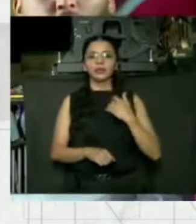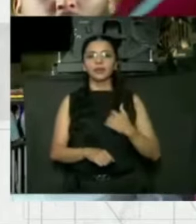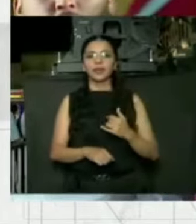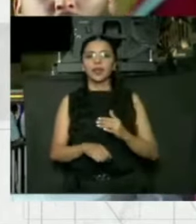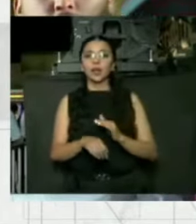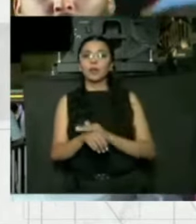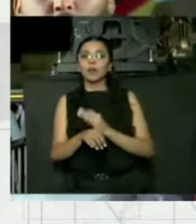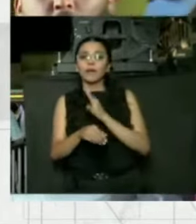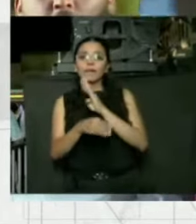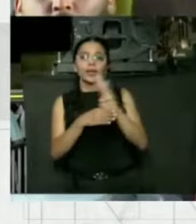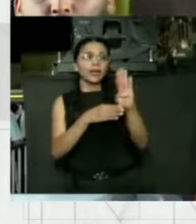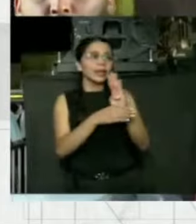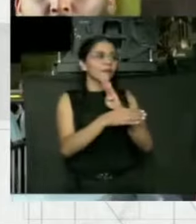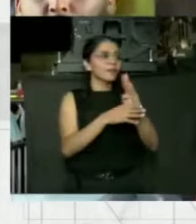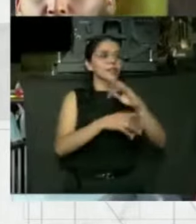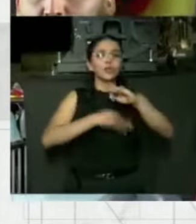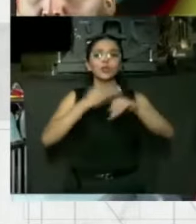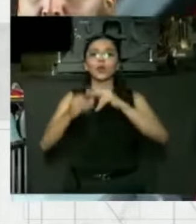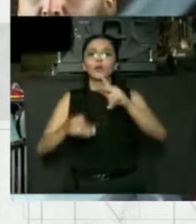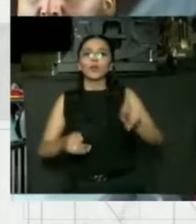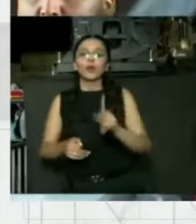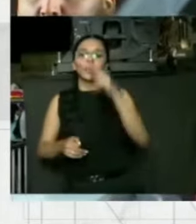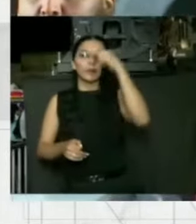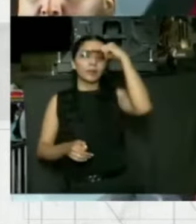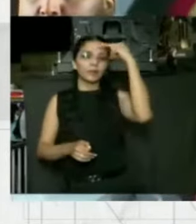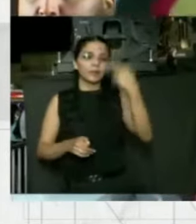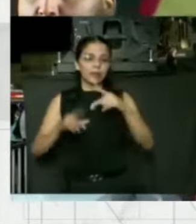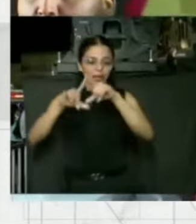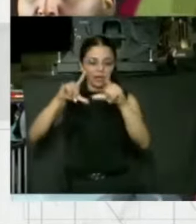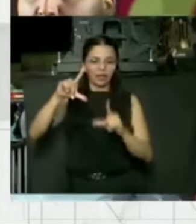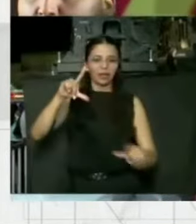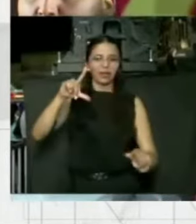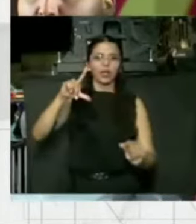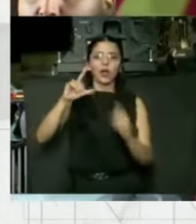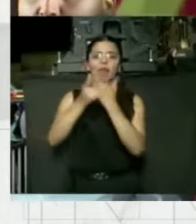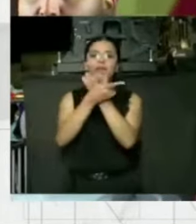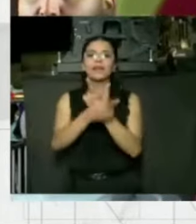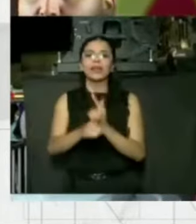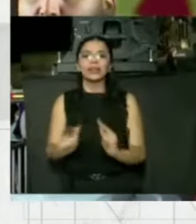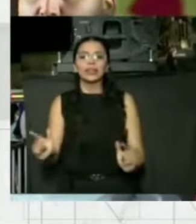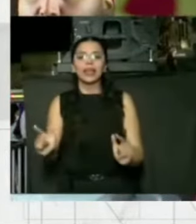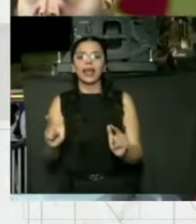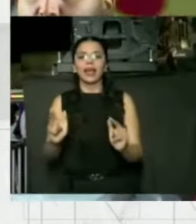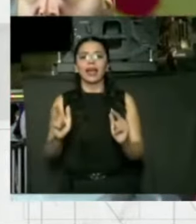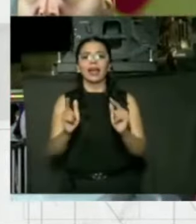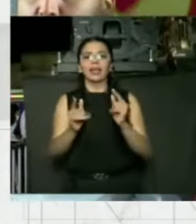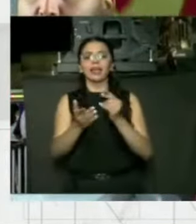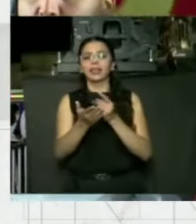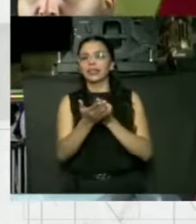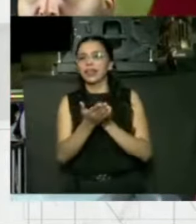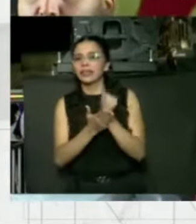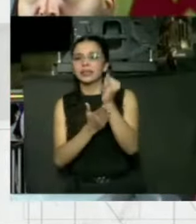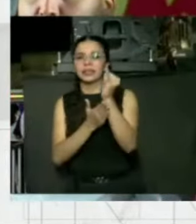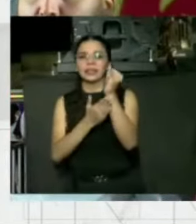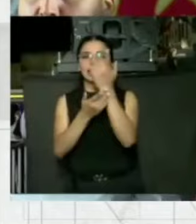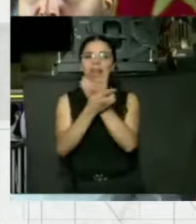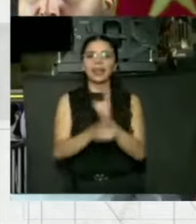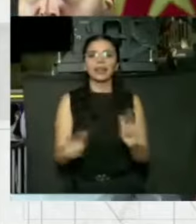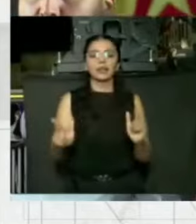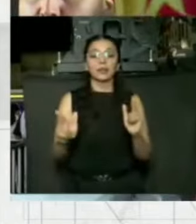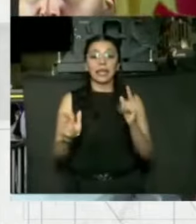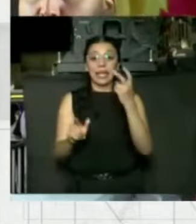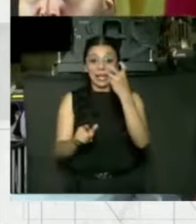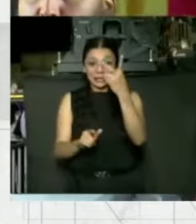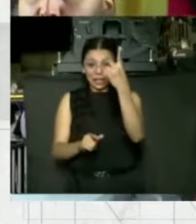por el bienestar del pueblo de México, por las libertades, por la democracia. Y este 2